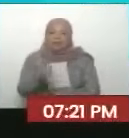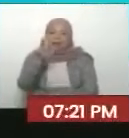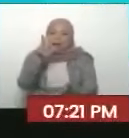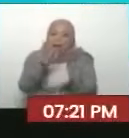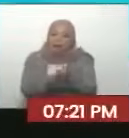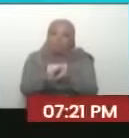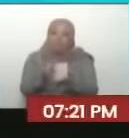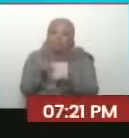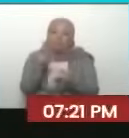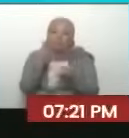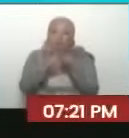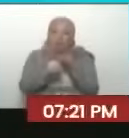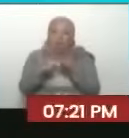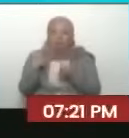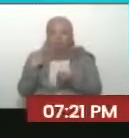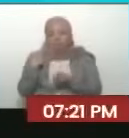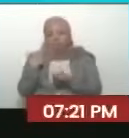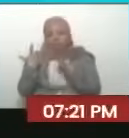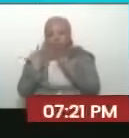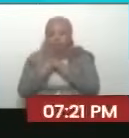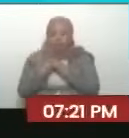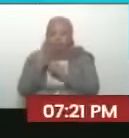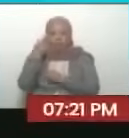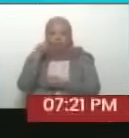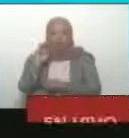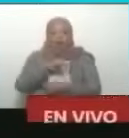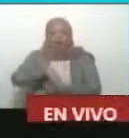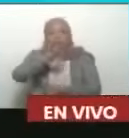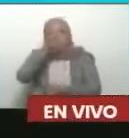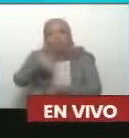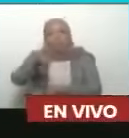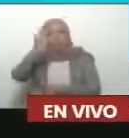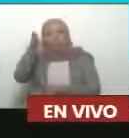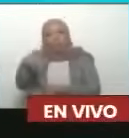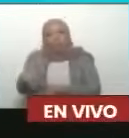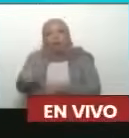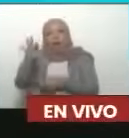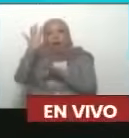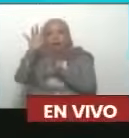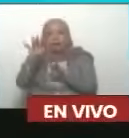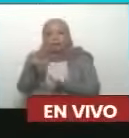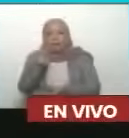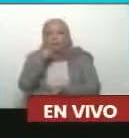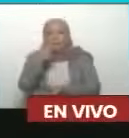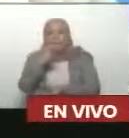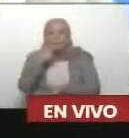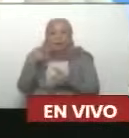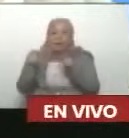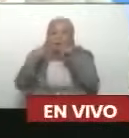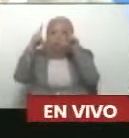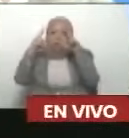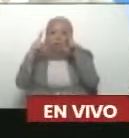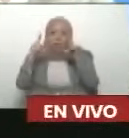Aprobado, vamos Silita y yo a Canaima. Yulimar, bienvenida a esta sorpresa, me sorprendiste, porque nos despedimos en la